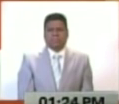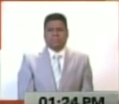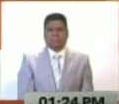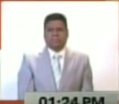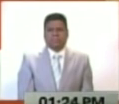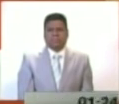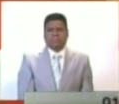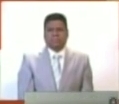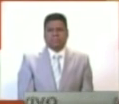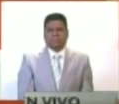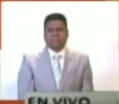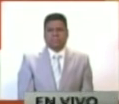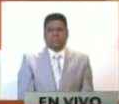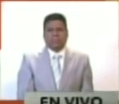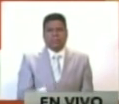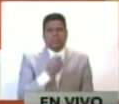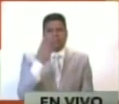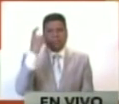Sí, buenos días, señora cancillera.